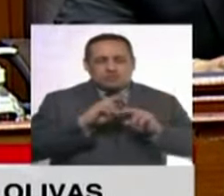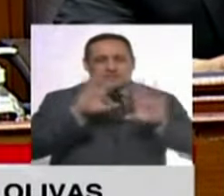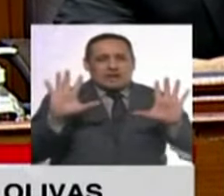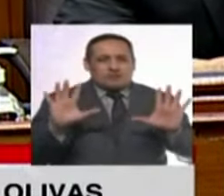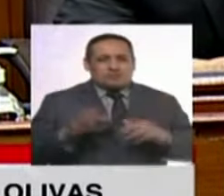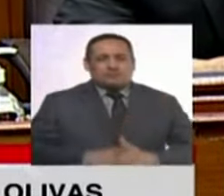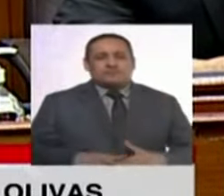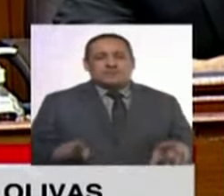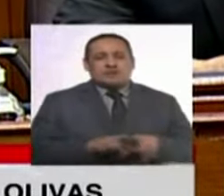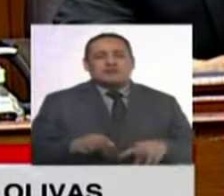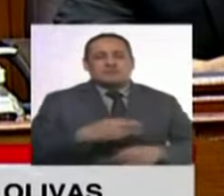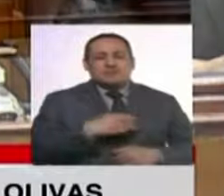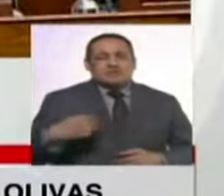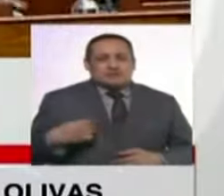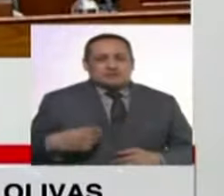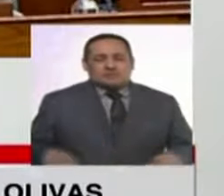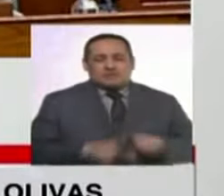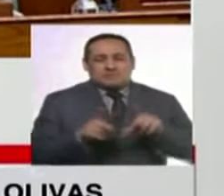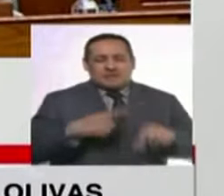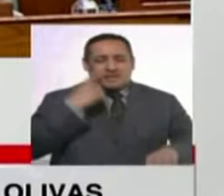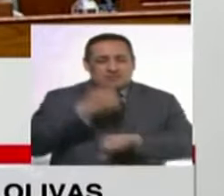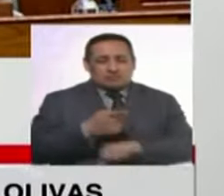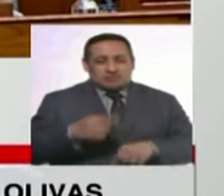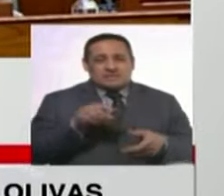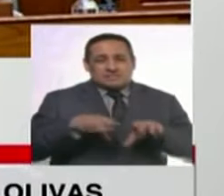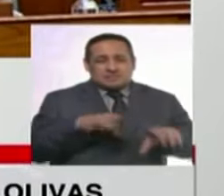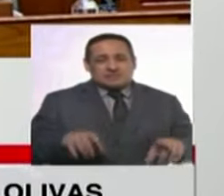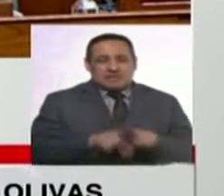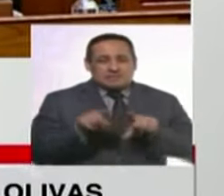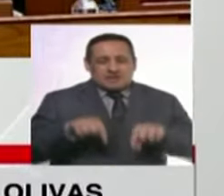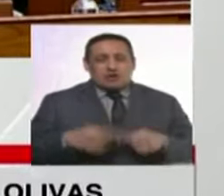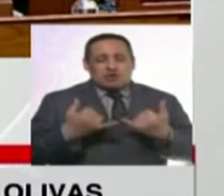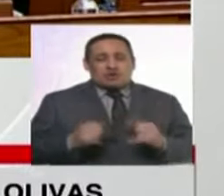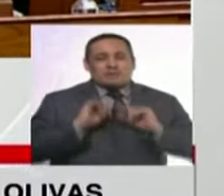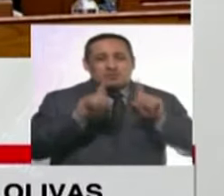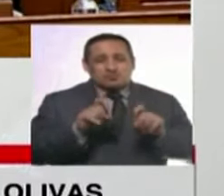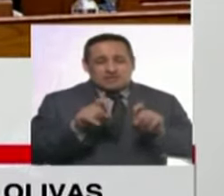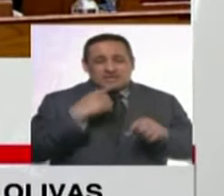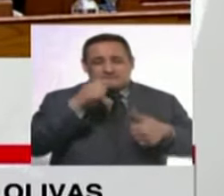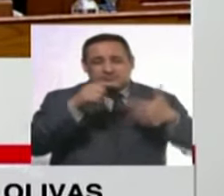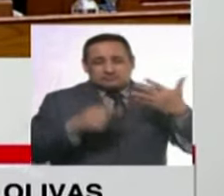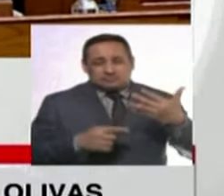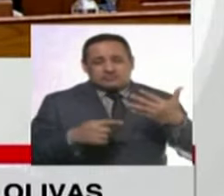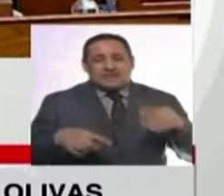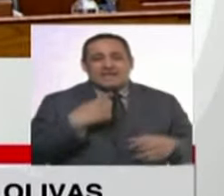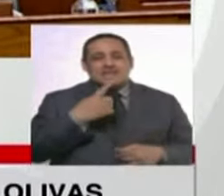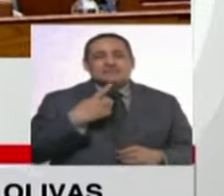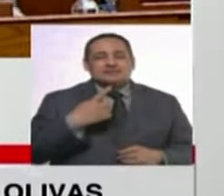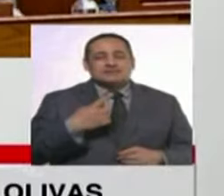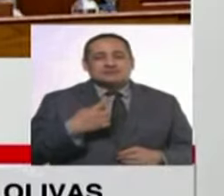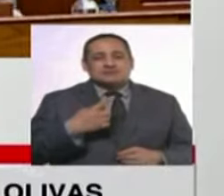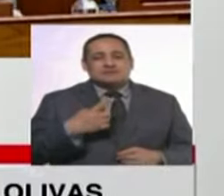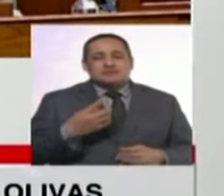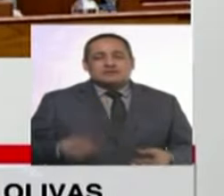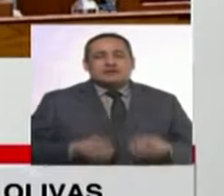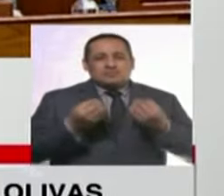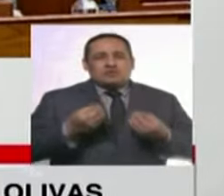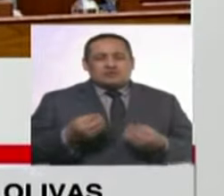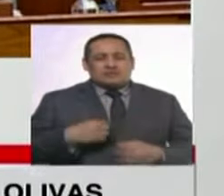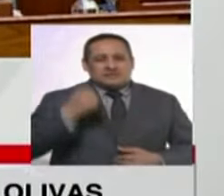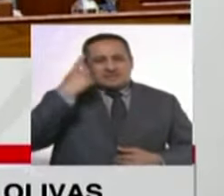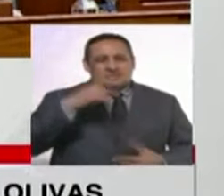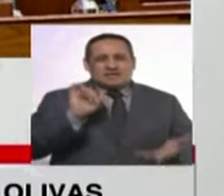señor ministro la interpelación que se le ha venido a hacer el día de hoy es por